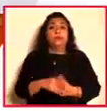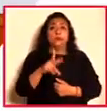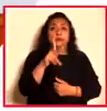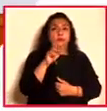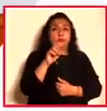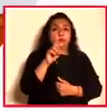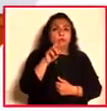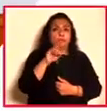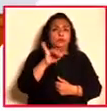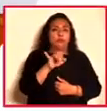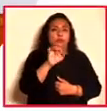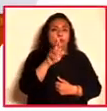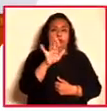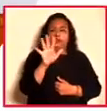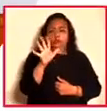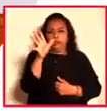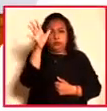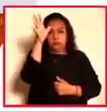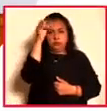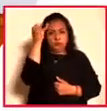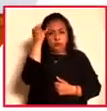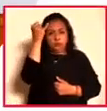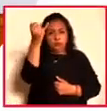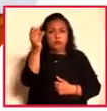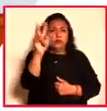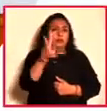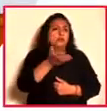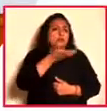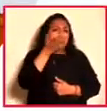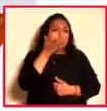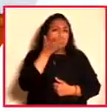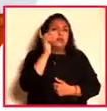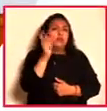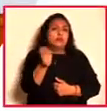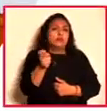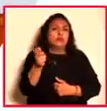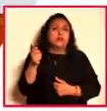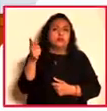Fernández no comulga con la idea que habitualmente define a la Malintzin.